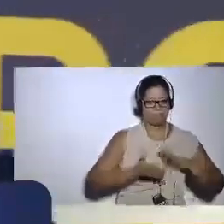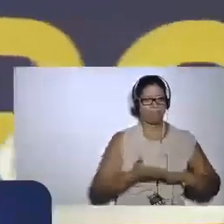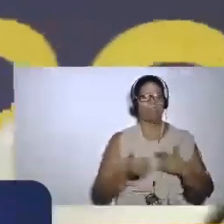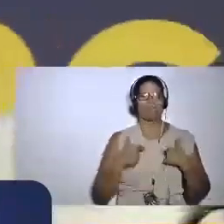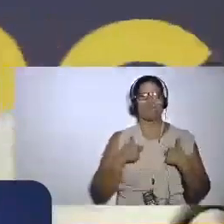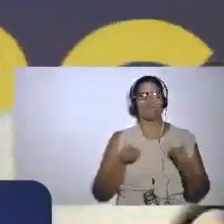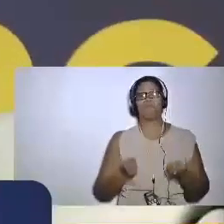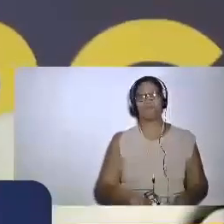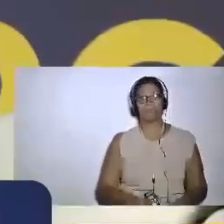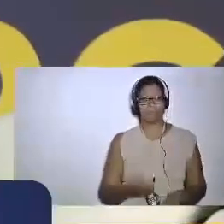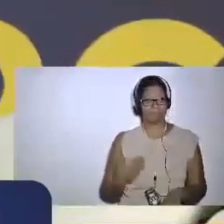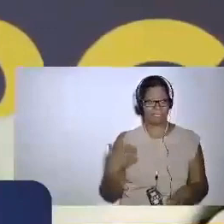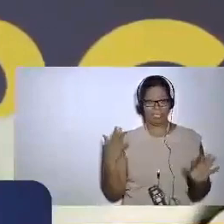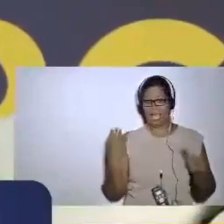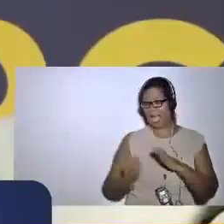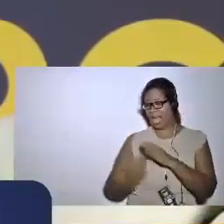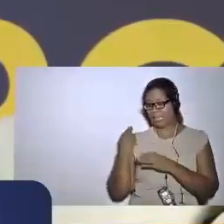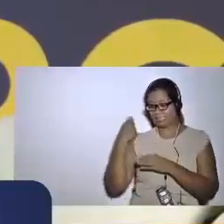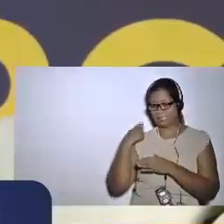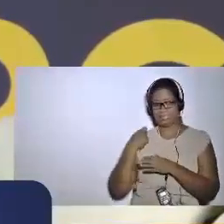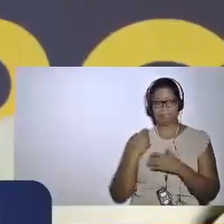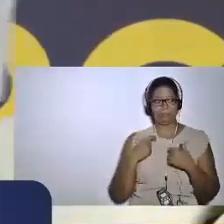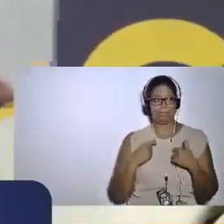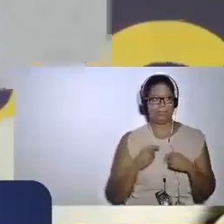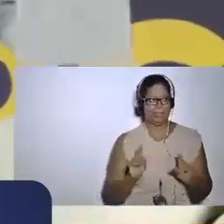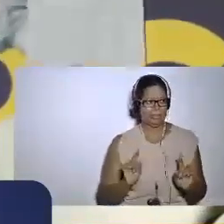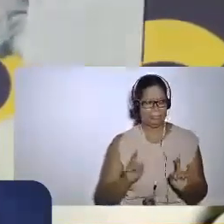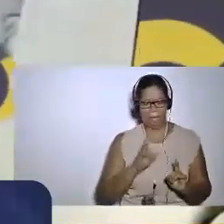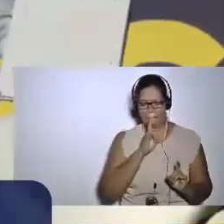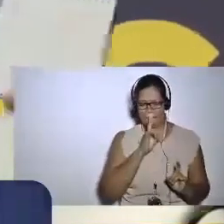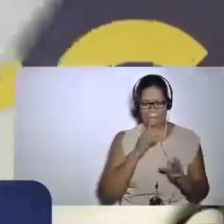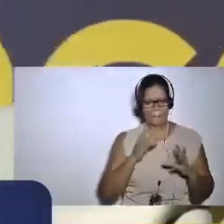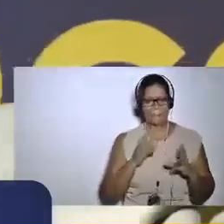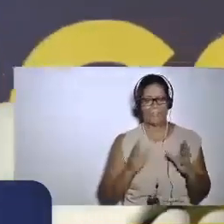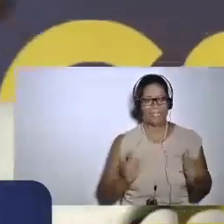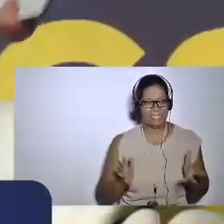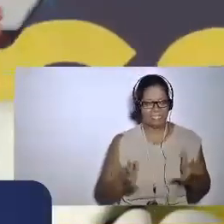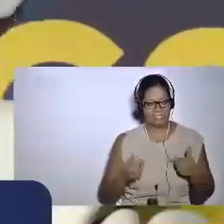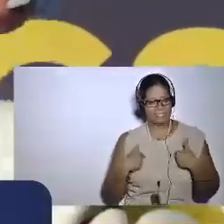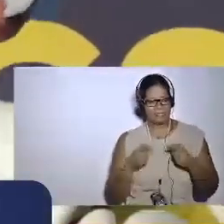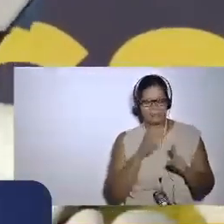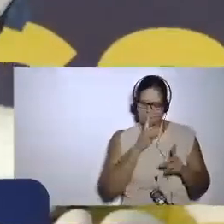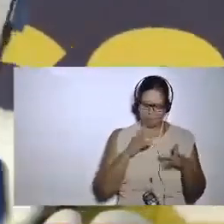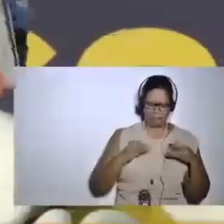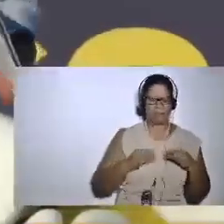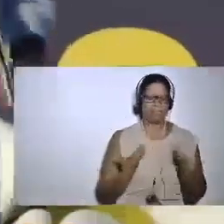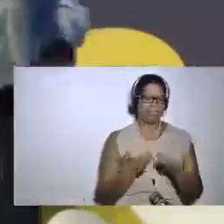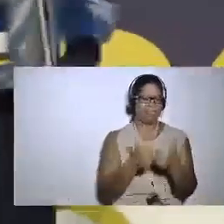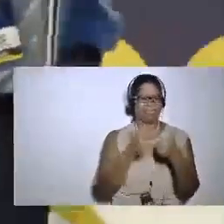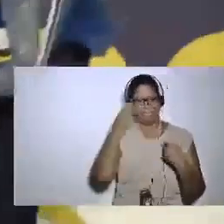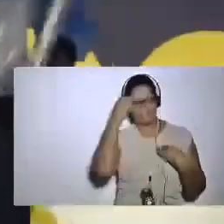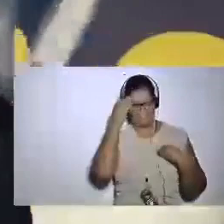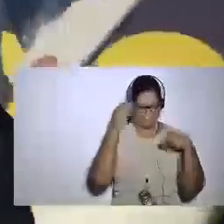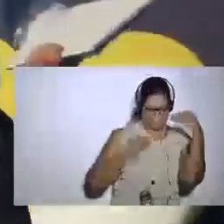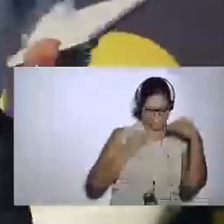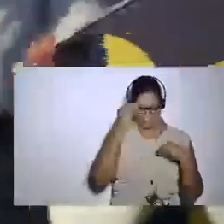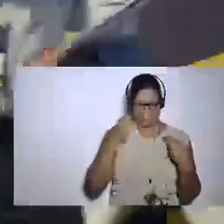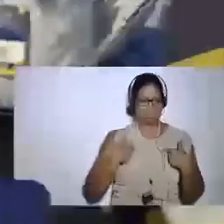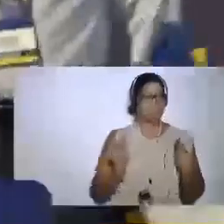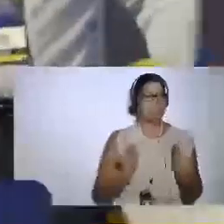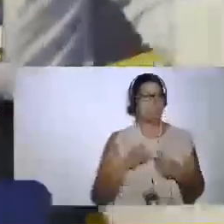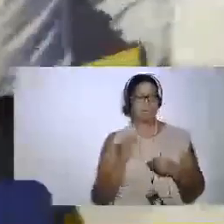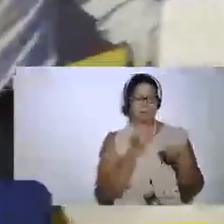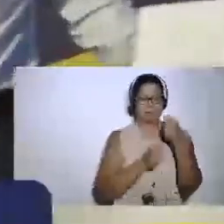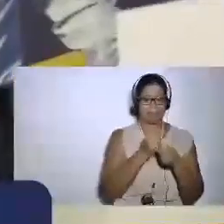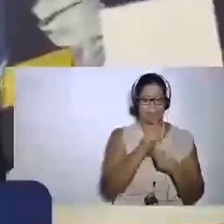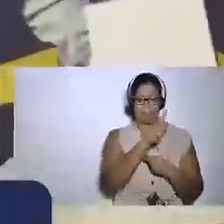comunitario. Bueno, soy un recientemente convertido y veo, mi conciencia me dice, no comparta mi entusiasmo, pero Philip, ¿por qué usted está hablando de esto?